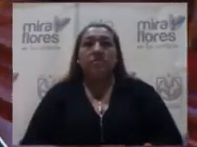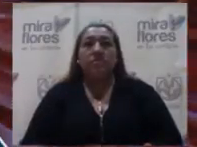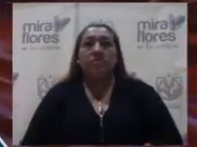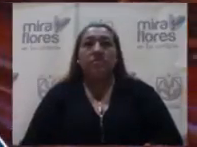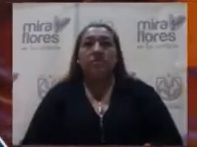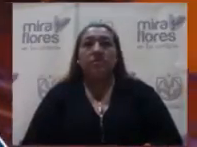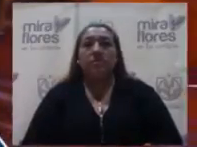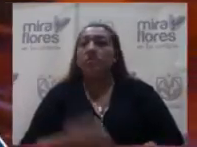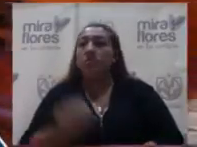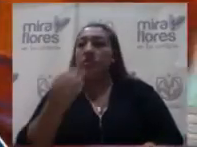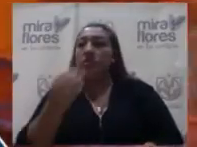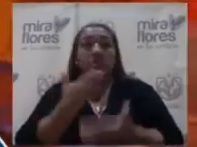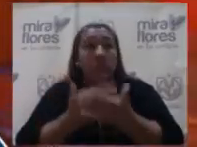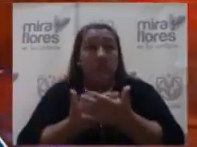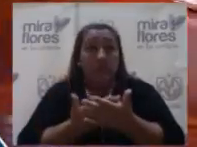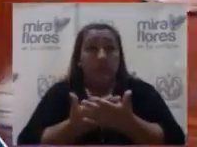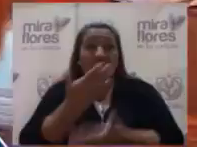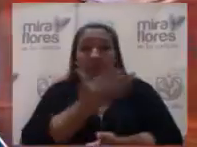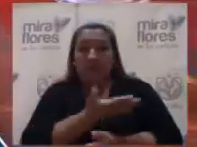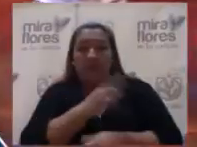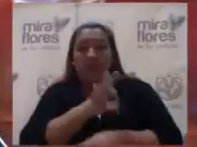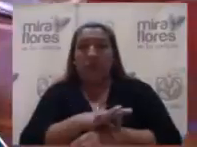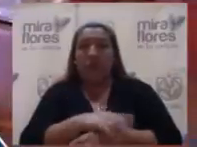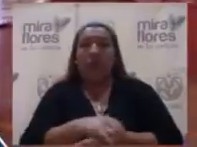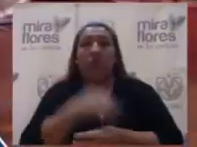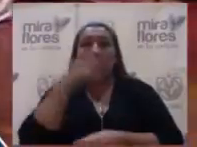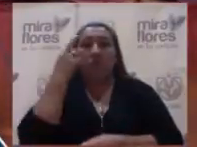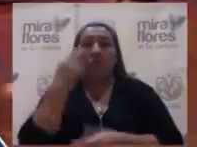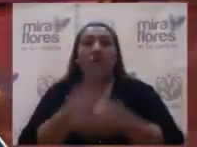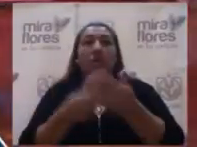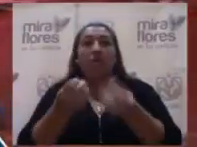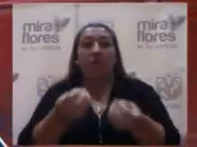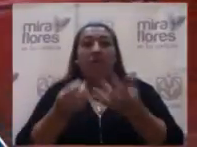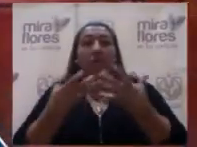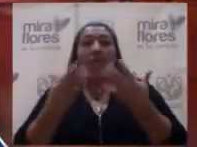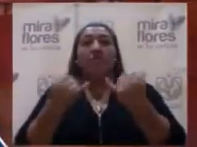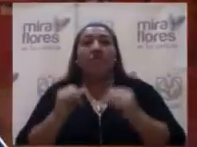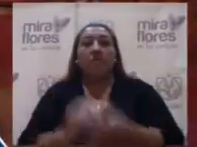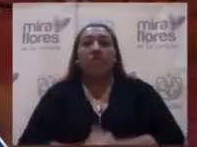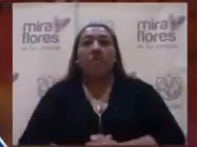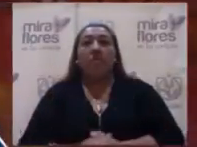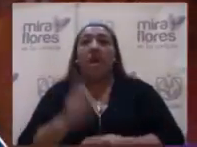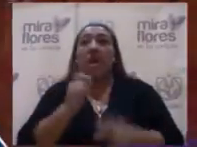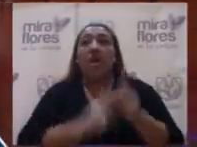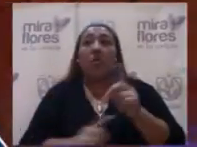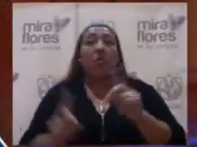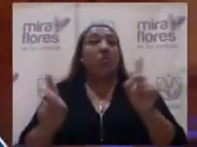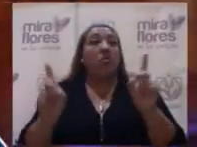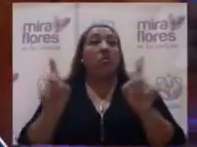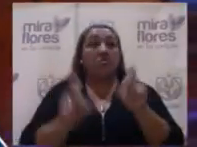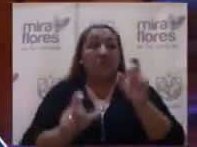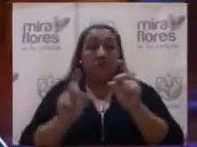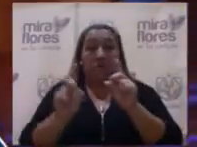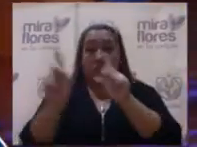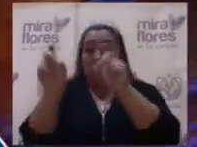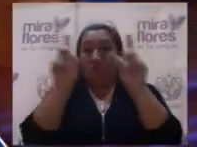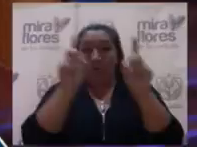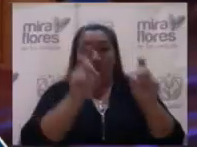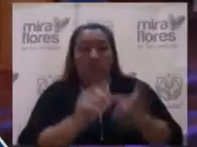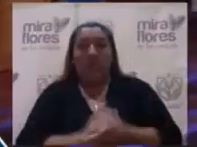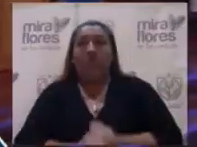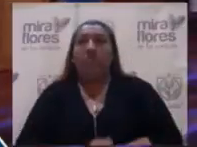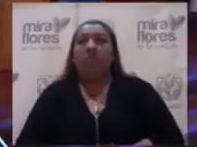Bien, muy agradecido, doctor Mesa, por su informe. No sé si hay algún miembro del Consejo que tiene alguna consulta, alguna pregunta que quisiera